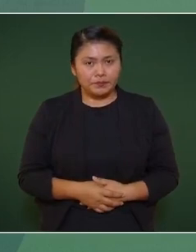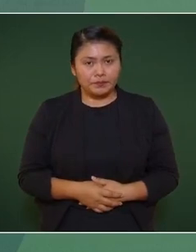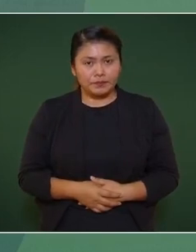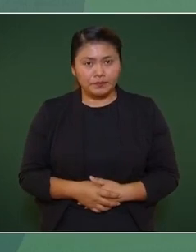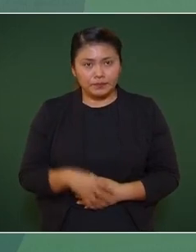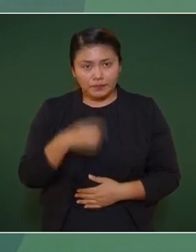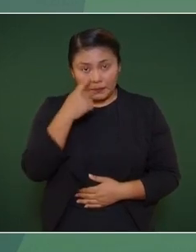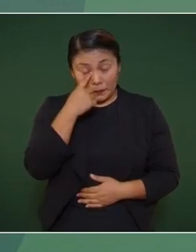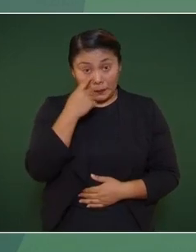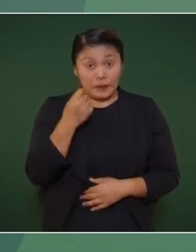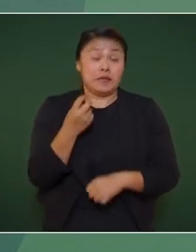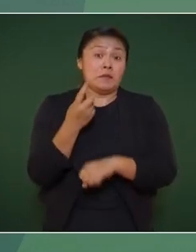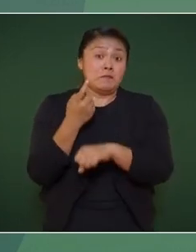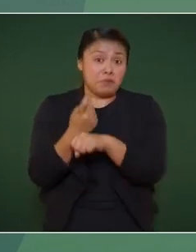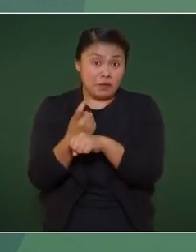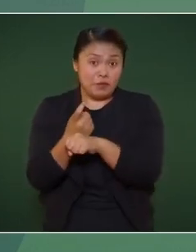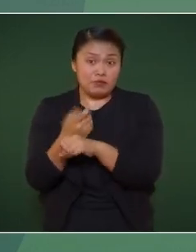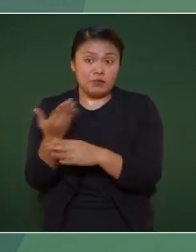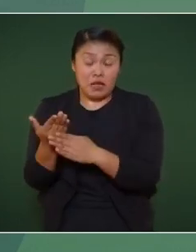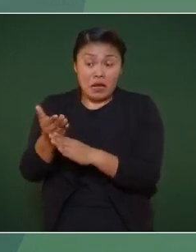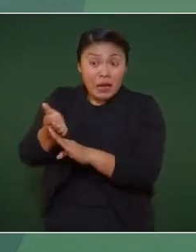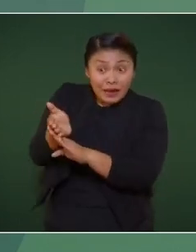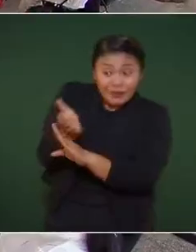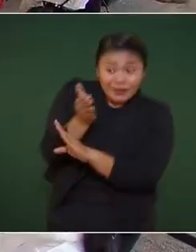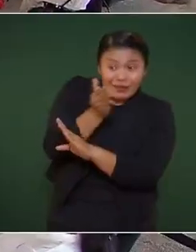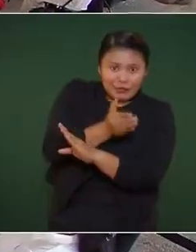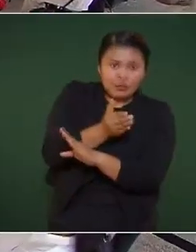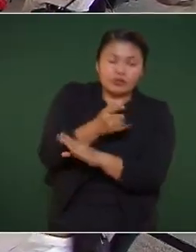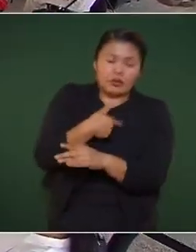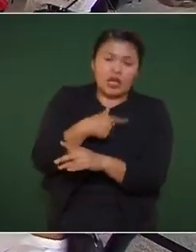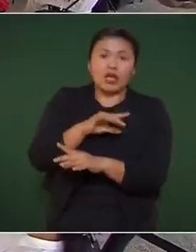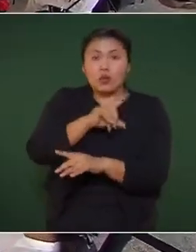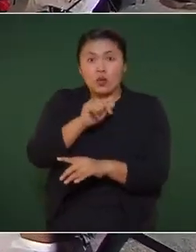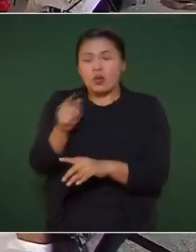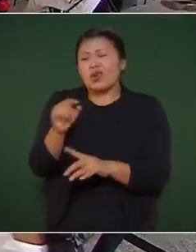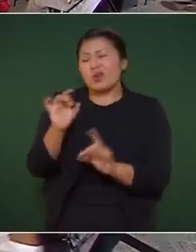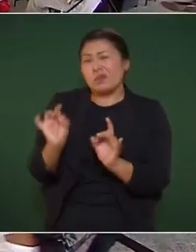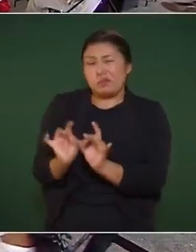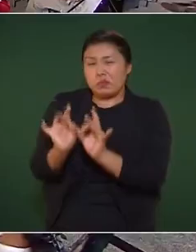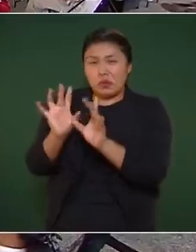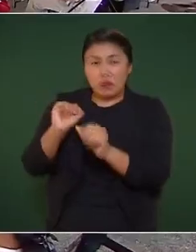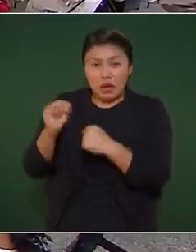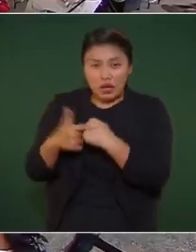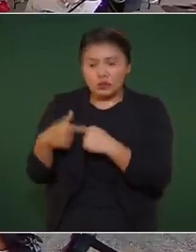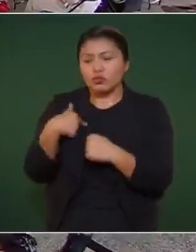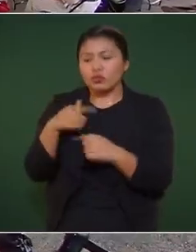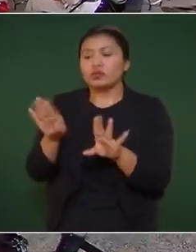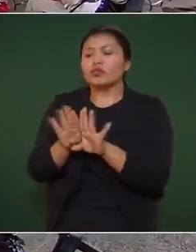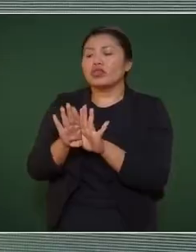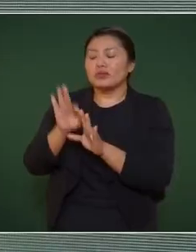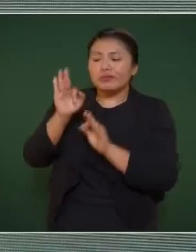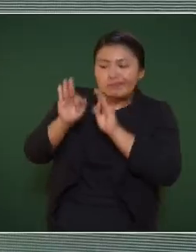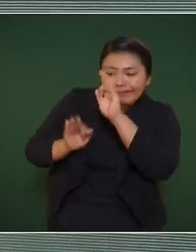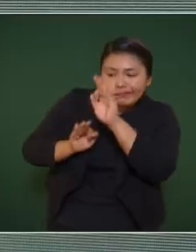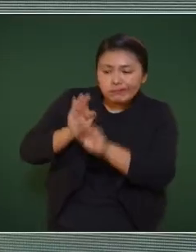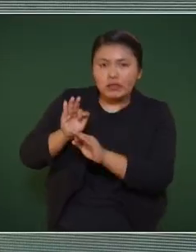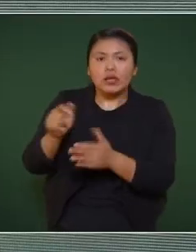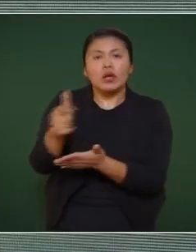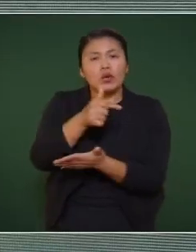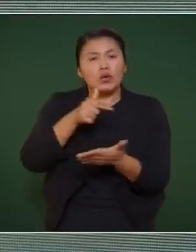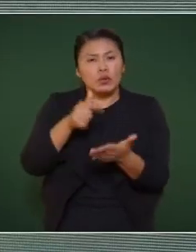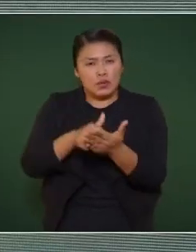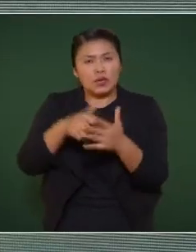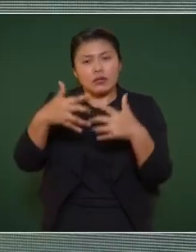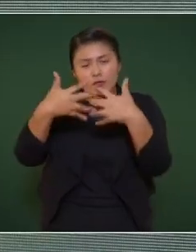Primero prevenir y luego cómo enfrentar problemas en zonas industriales